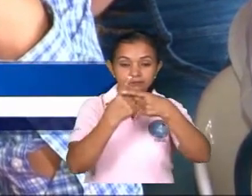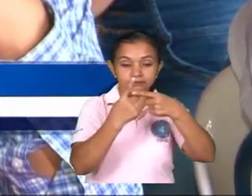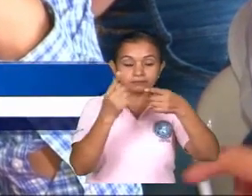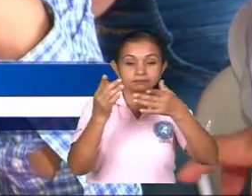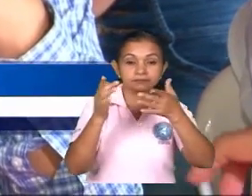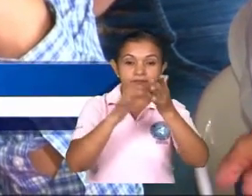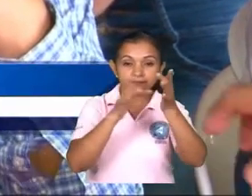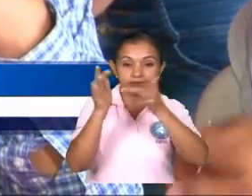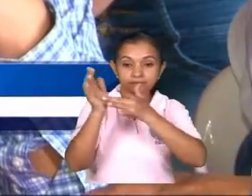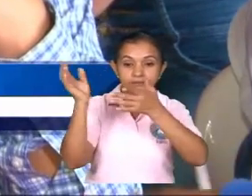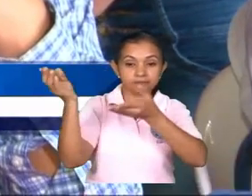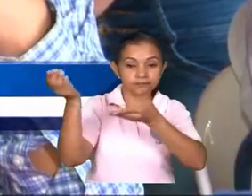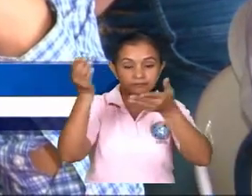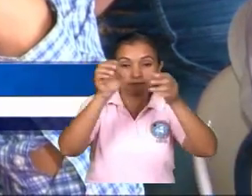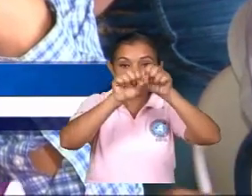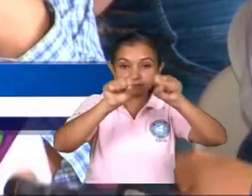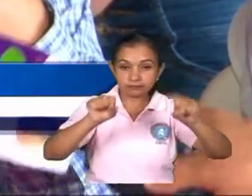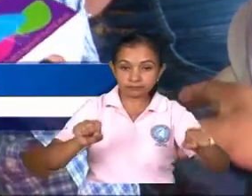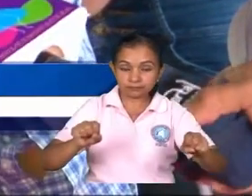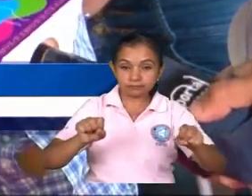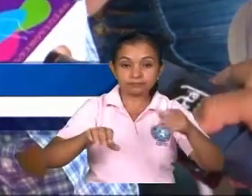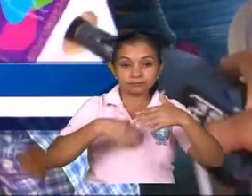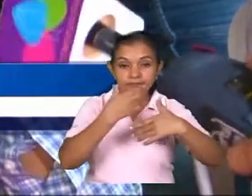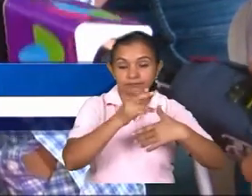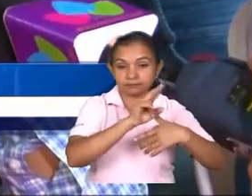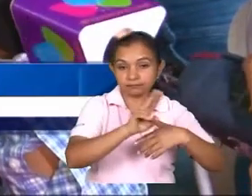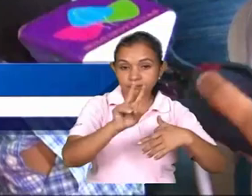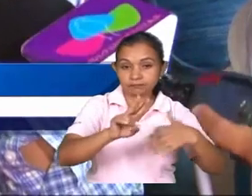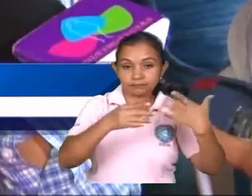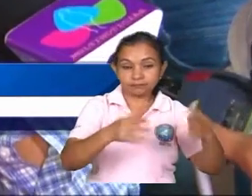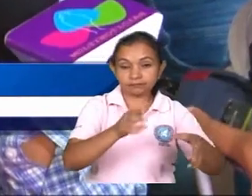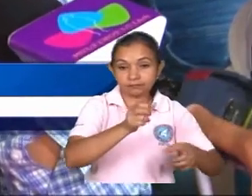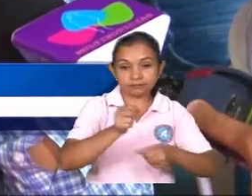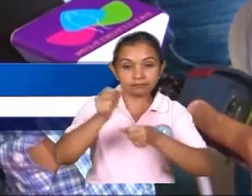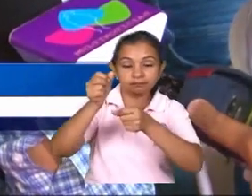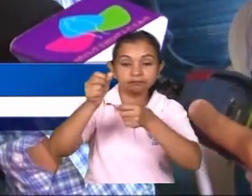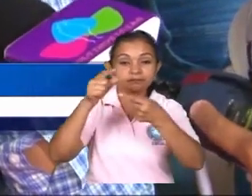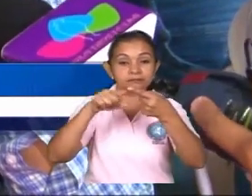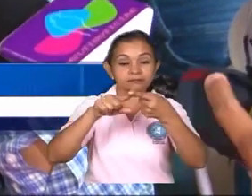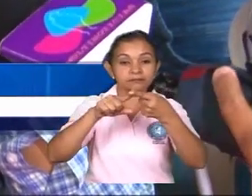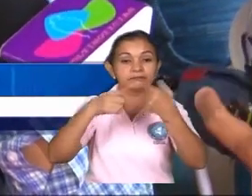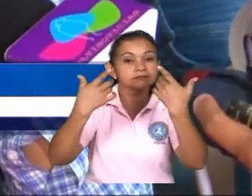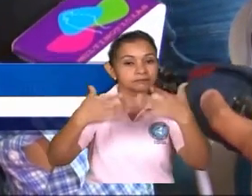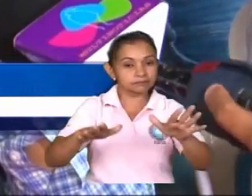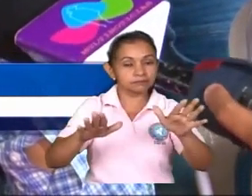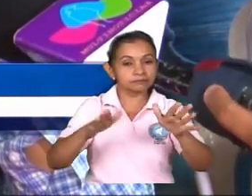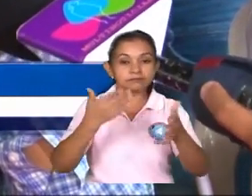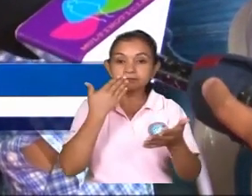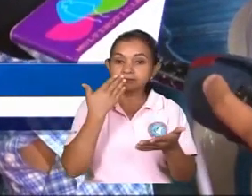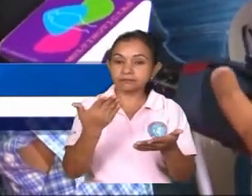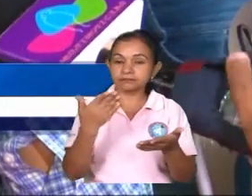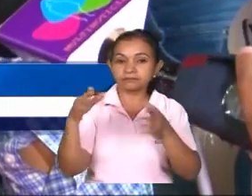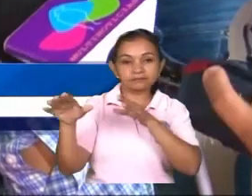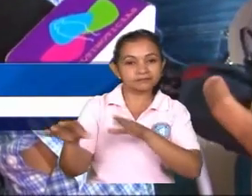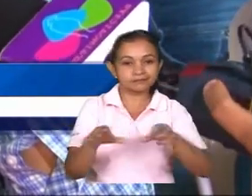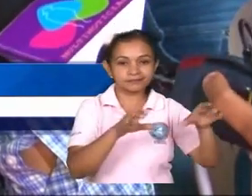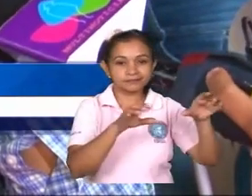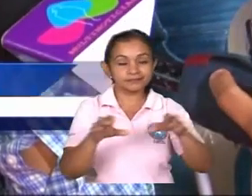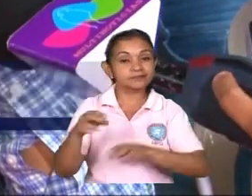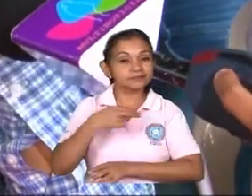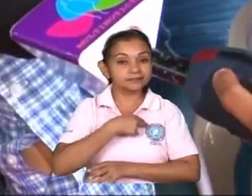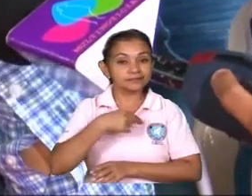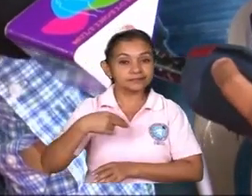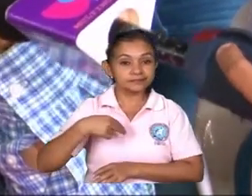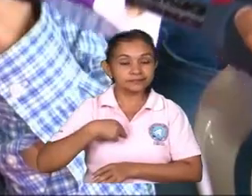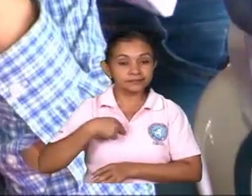el día 22 es la subida del santo, el señor de Esquipulas. Y bueno, las actividades